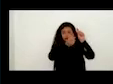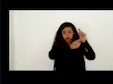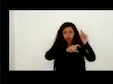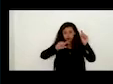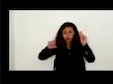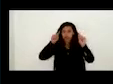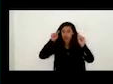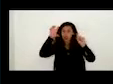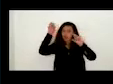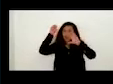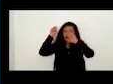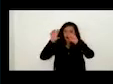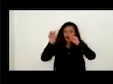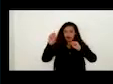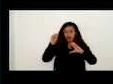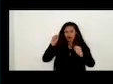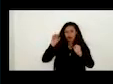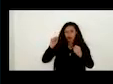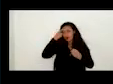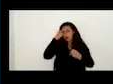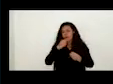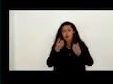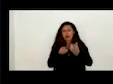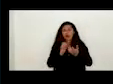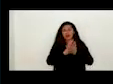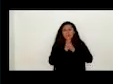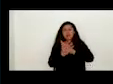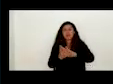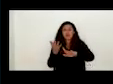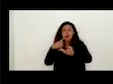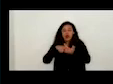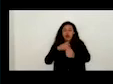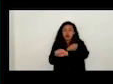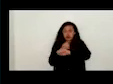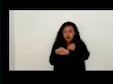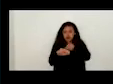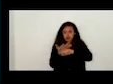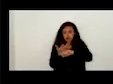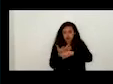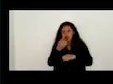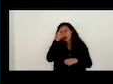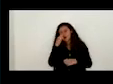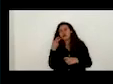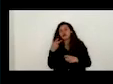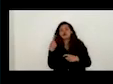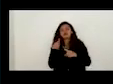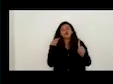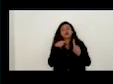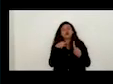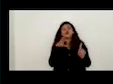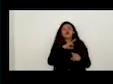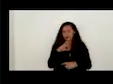a todo el torrente sanguíneo y cumplan la función que deben de tener. En este